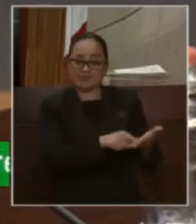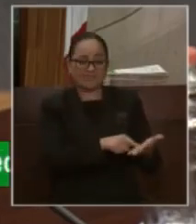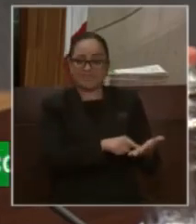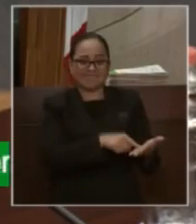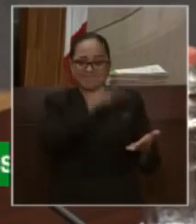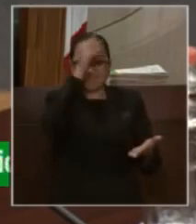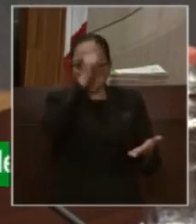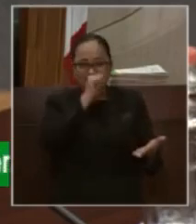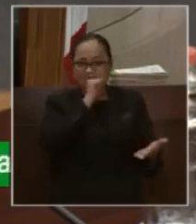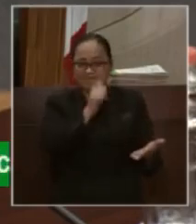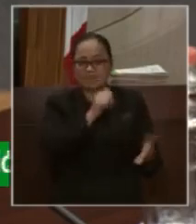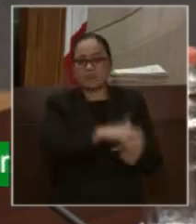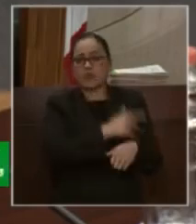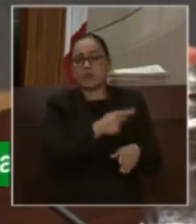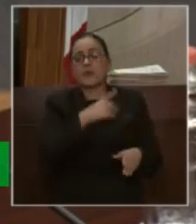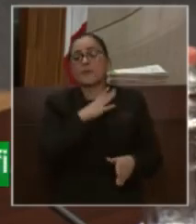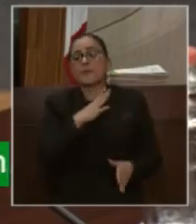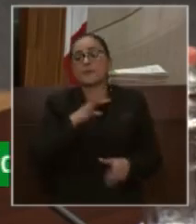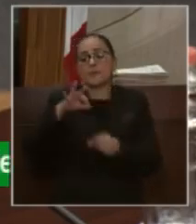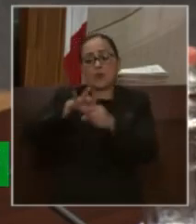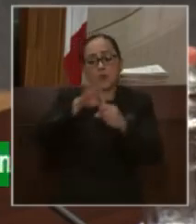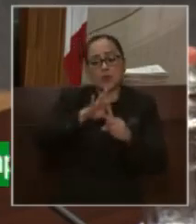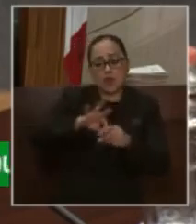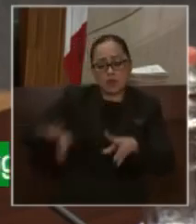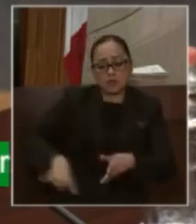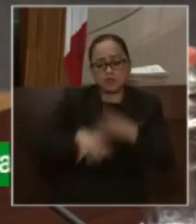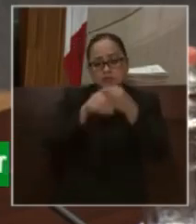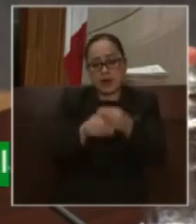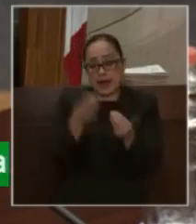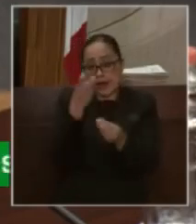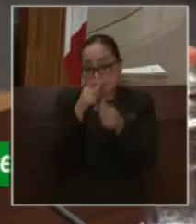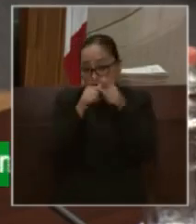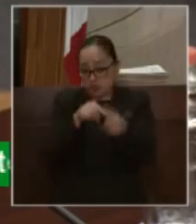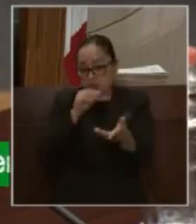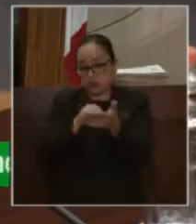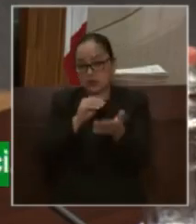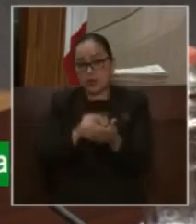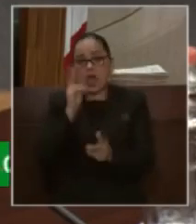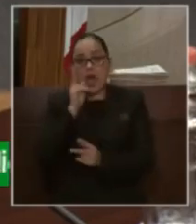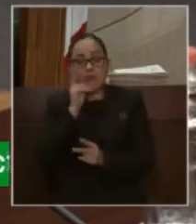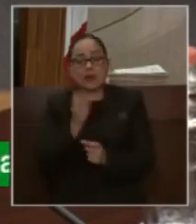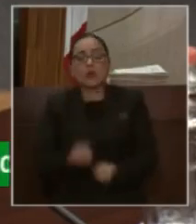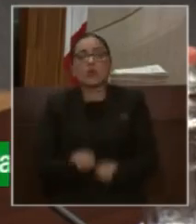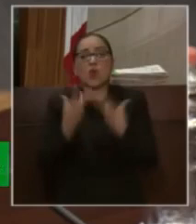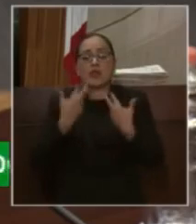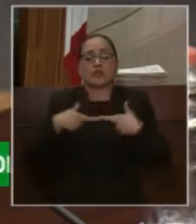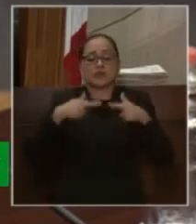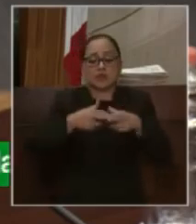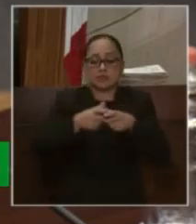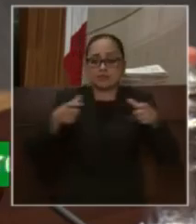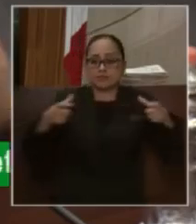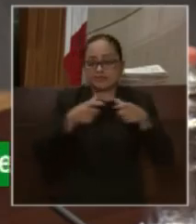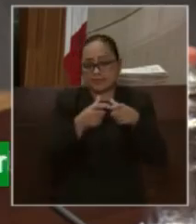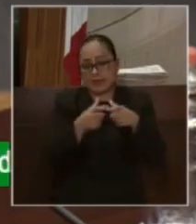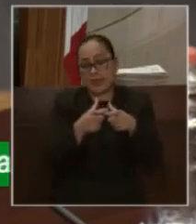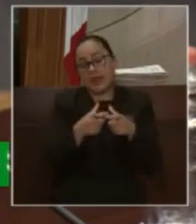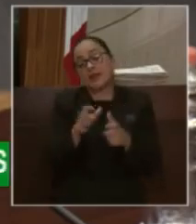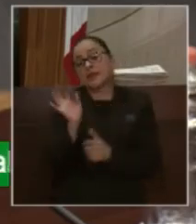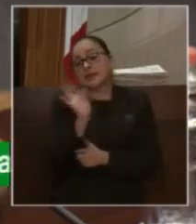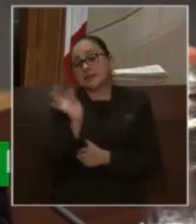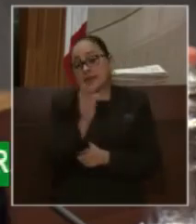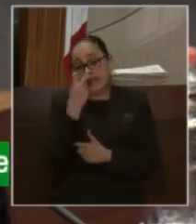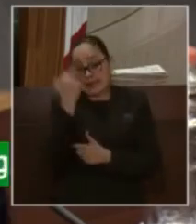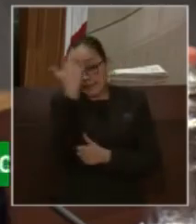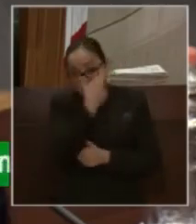por la Sala Regional relacionado con que la votación válida emitida es la que permite comprobar si existe sub- o sobrerepresentación, pues se considera que